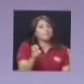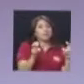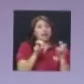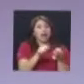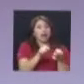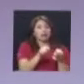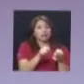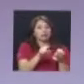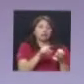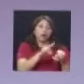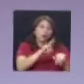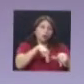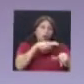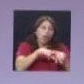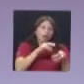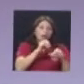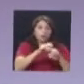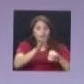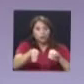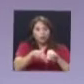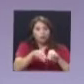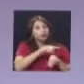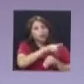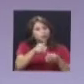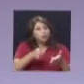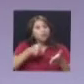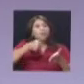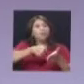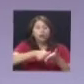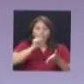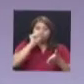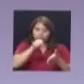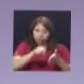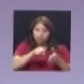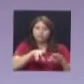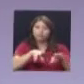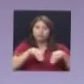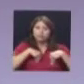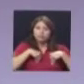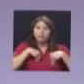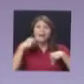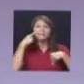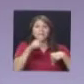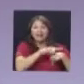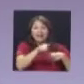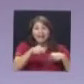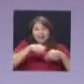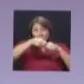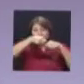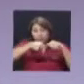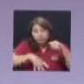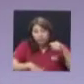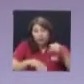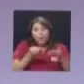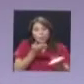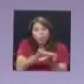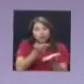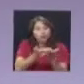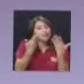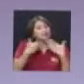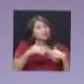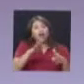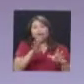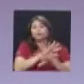ordinarias voten afirmativamente para que para que se eliminen esas emociones y pueda ser votado